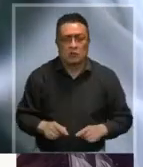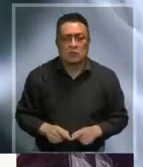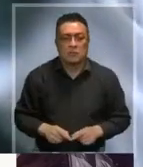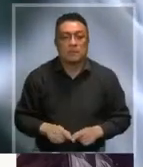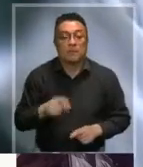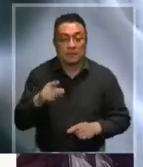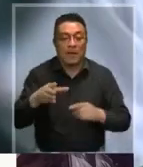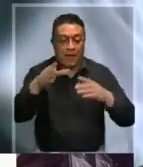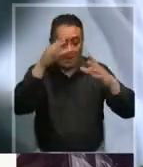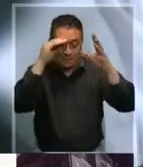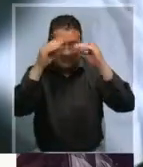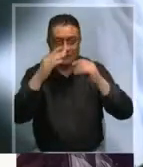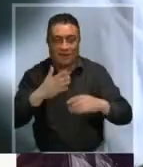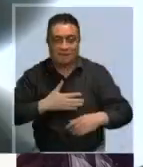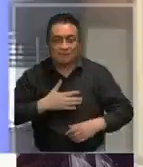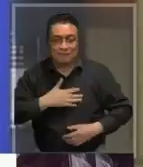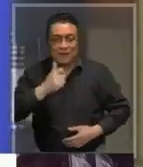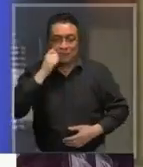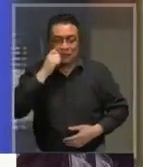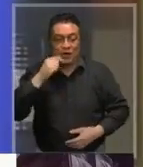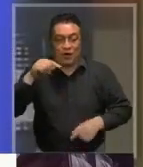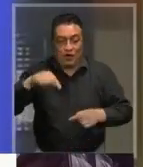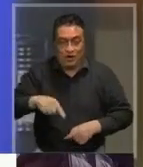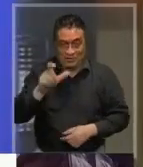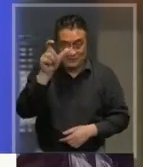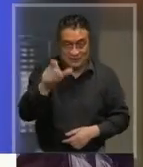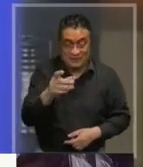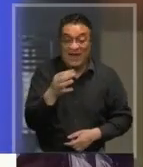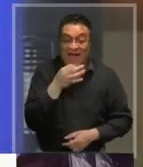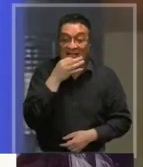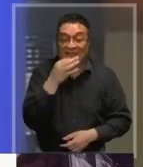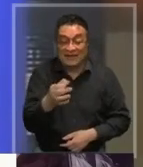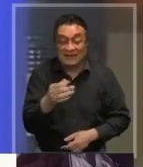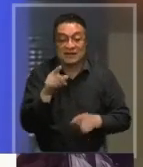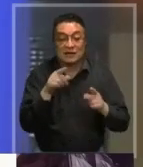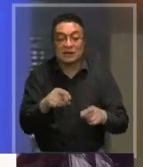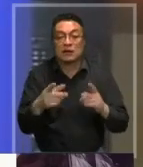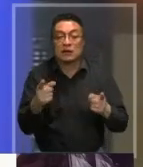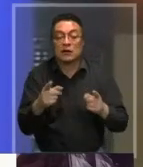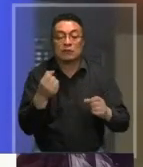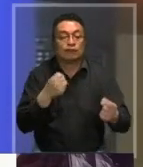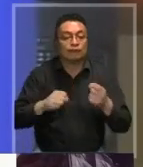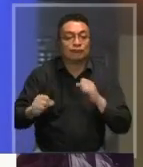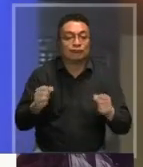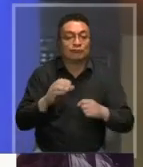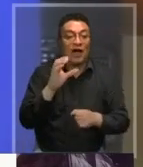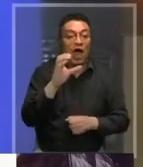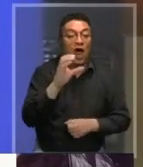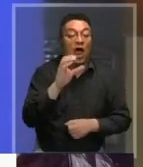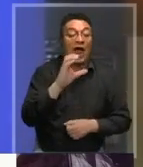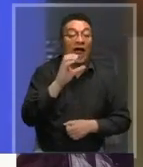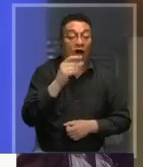su experiencia personal hoy María Rosa señala que el patrón de conducta del Obispo